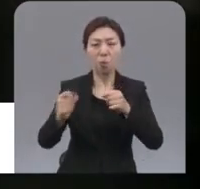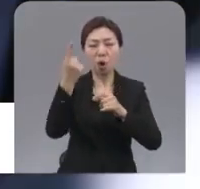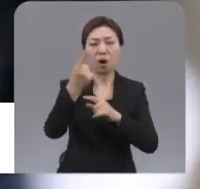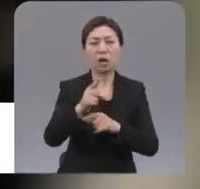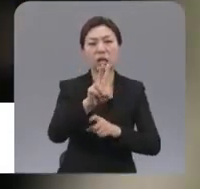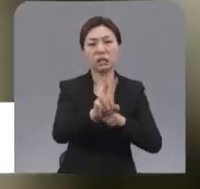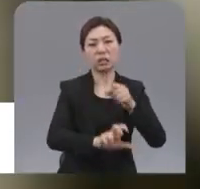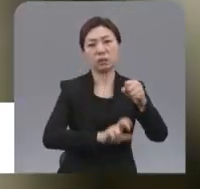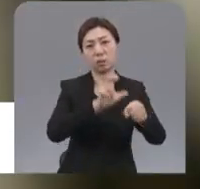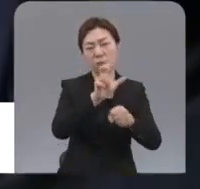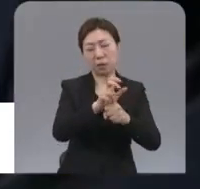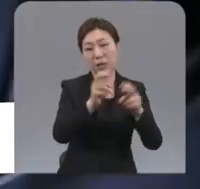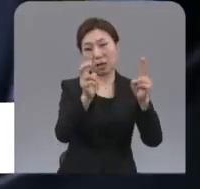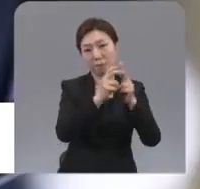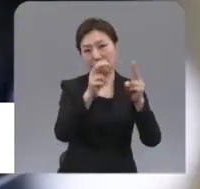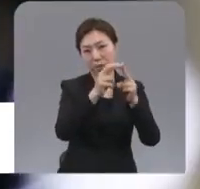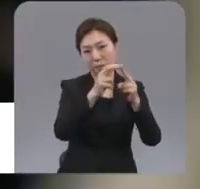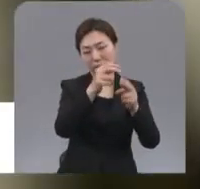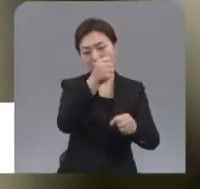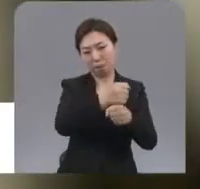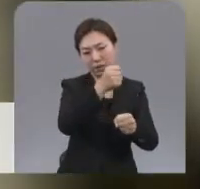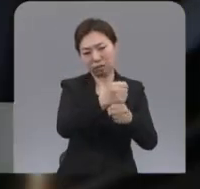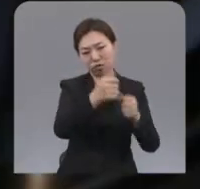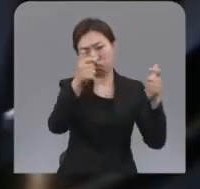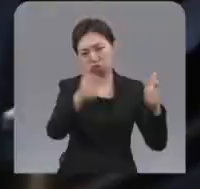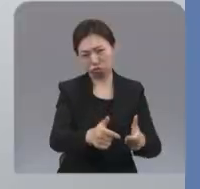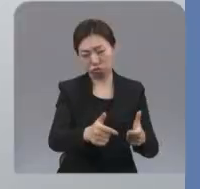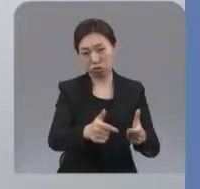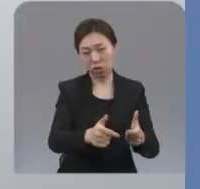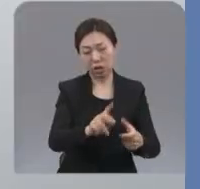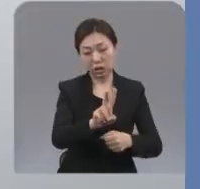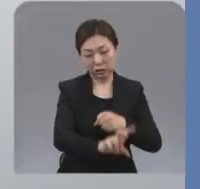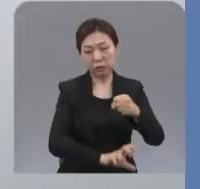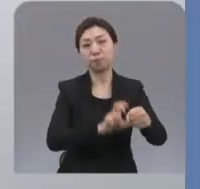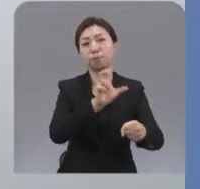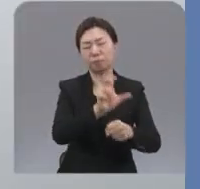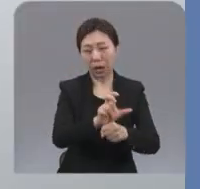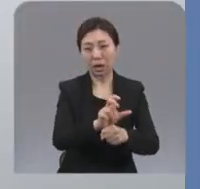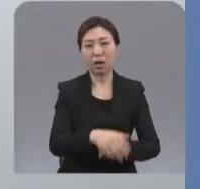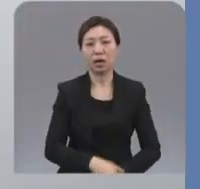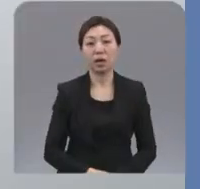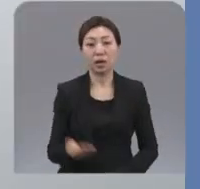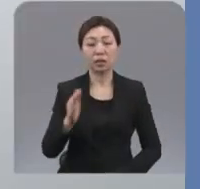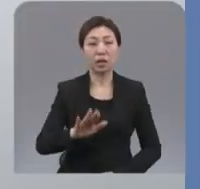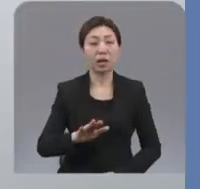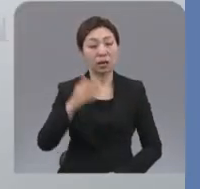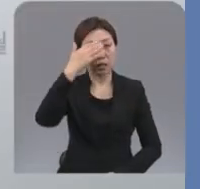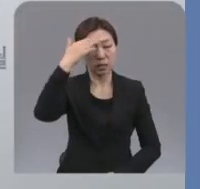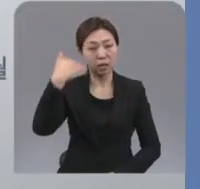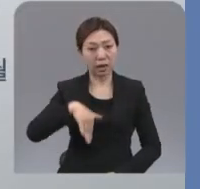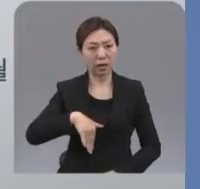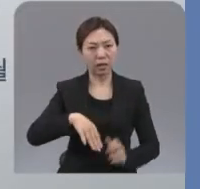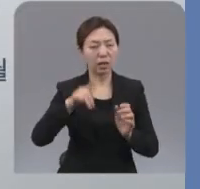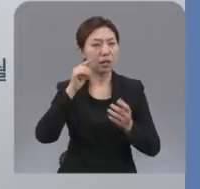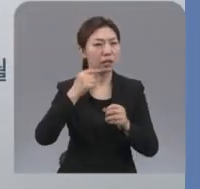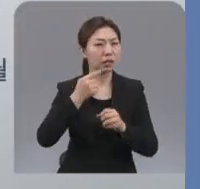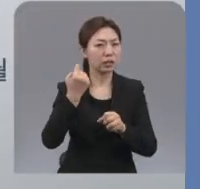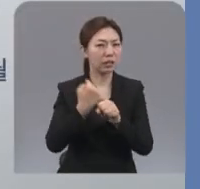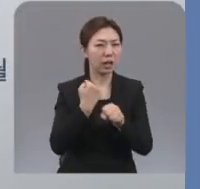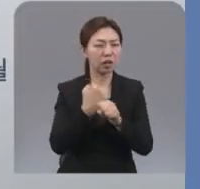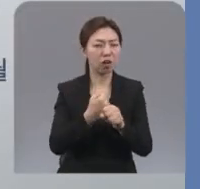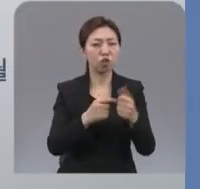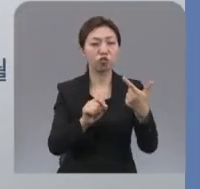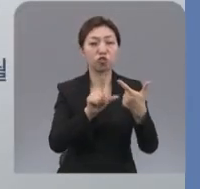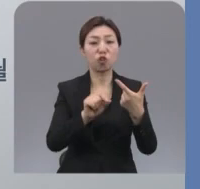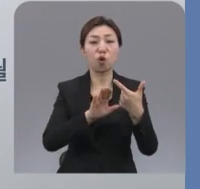liderazgo mundial entre enero y marzo de 2023 Samsung electrónica uno de los dos mayores productores de chips de Corea del